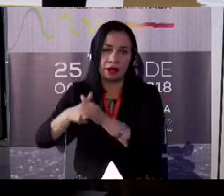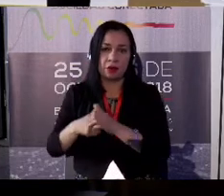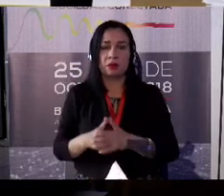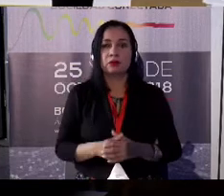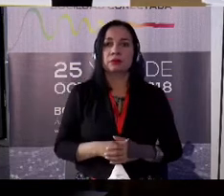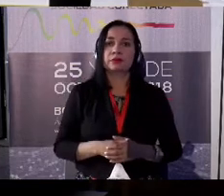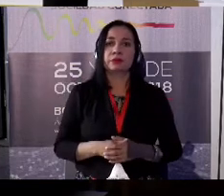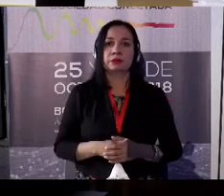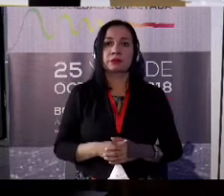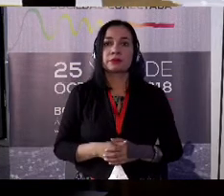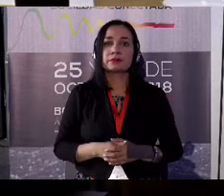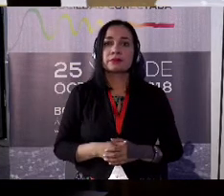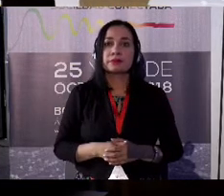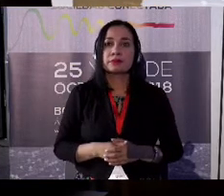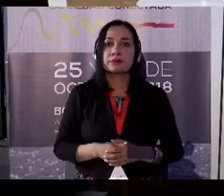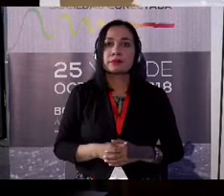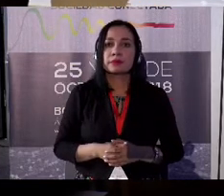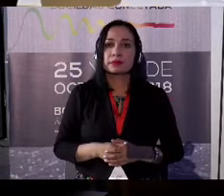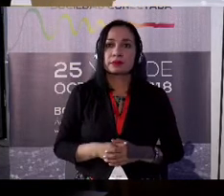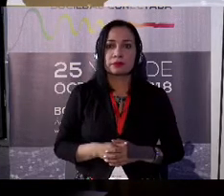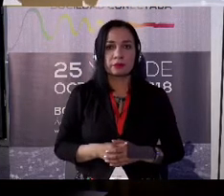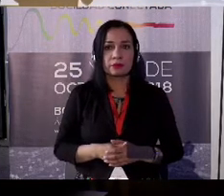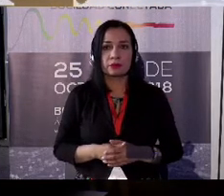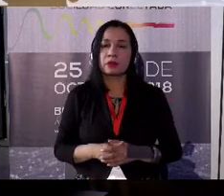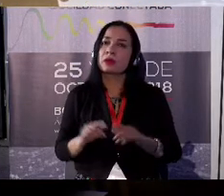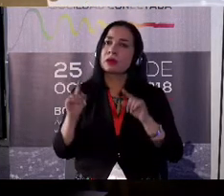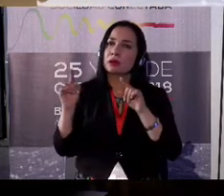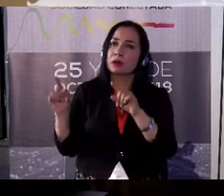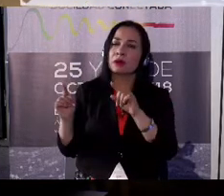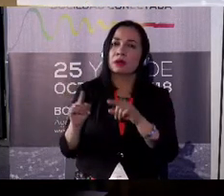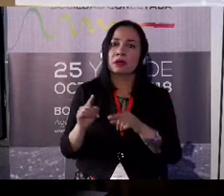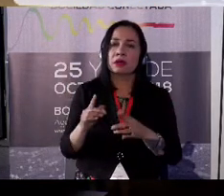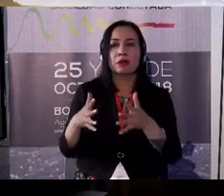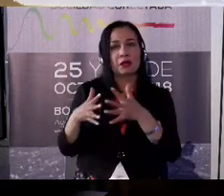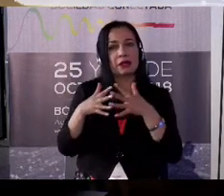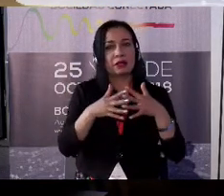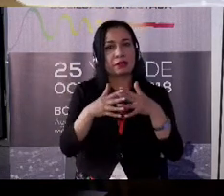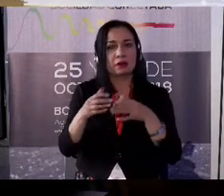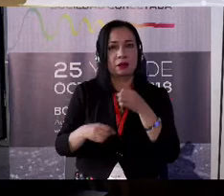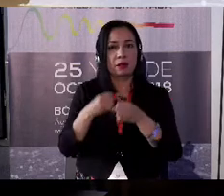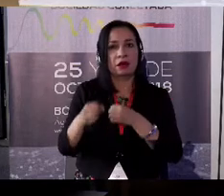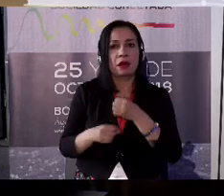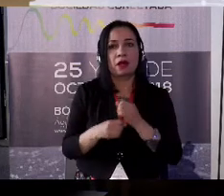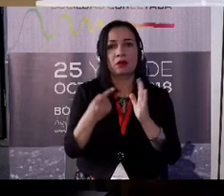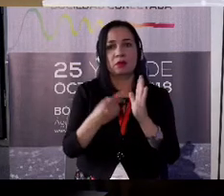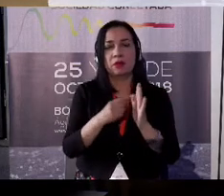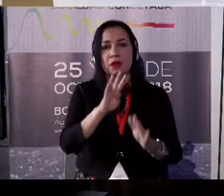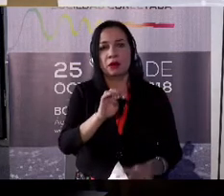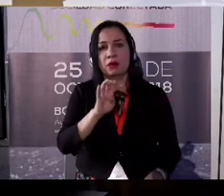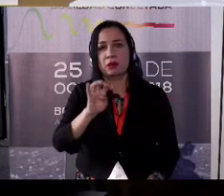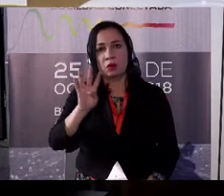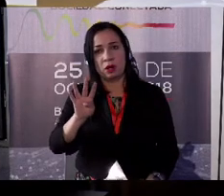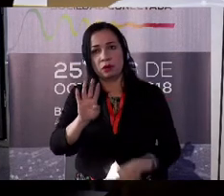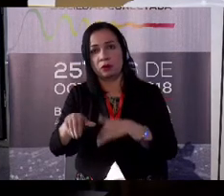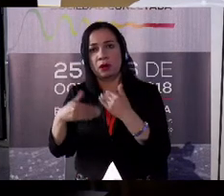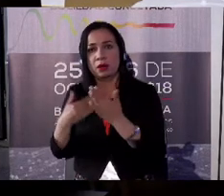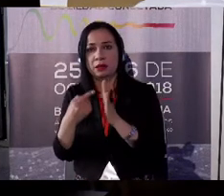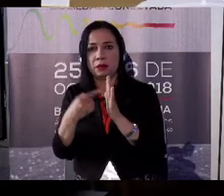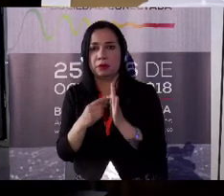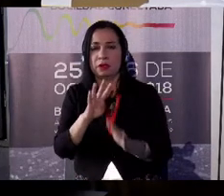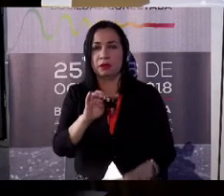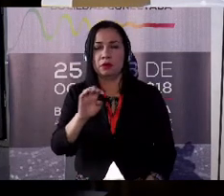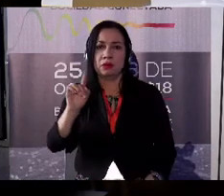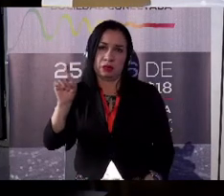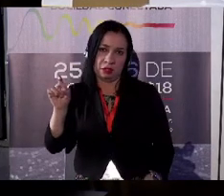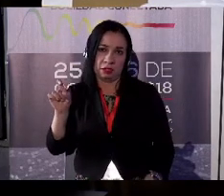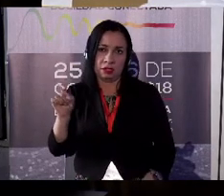Muy bien, en Estados Unidos esas subastas del año 94-96 tienen estos resultados y en particular